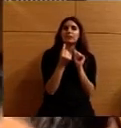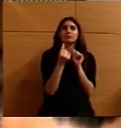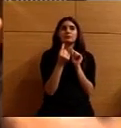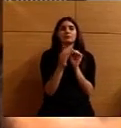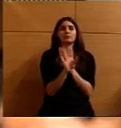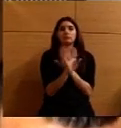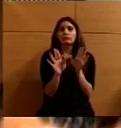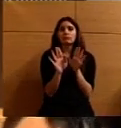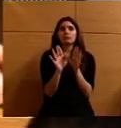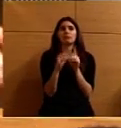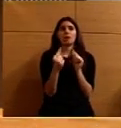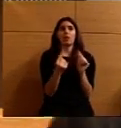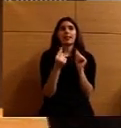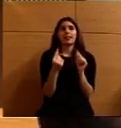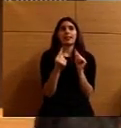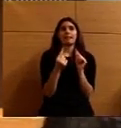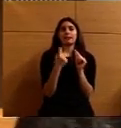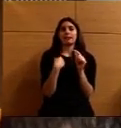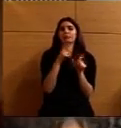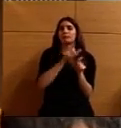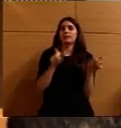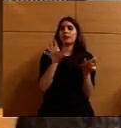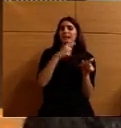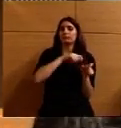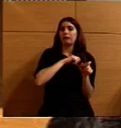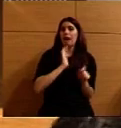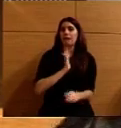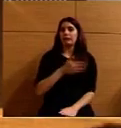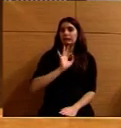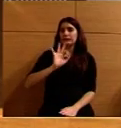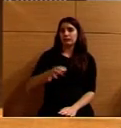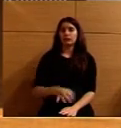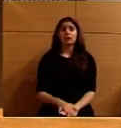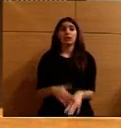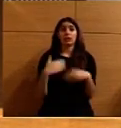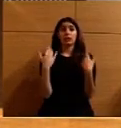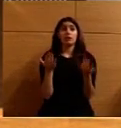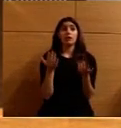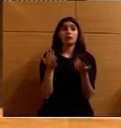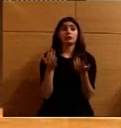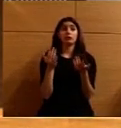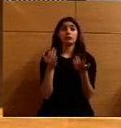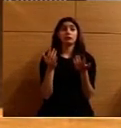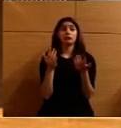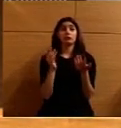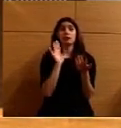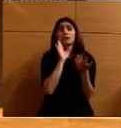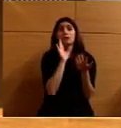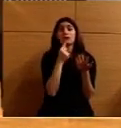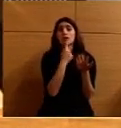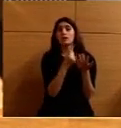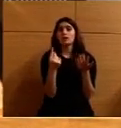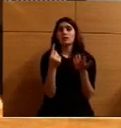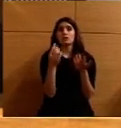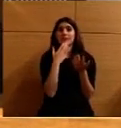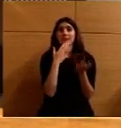únicamente local, pero sí que nos va a afectar como ciudadanos de España. Entonces, dicho esto, pues como ya he dicho, allí